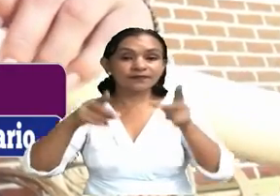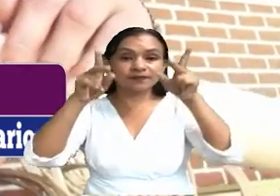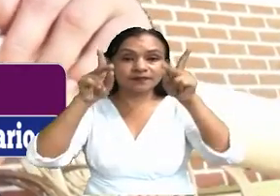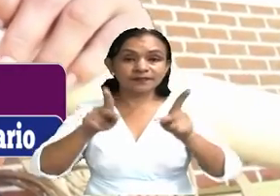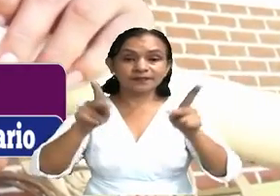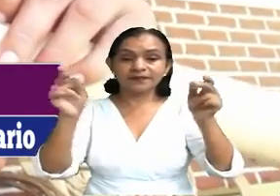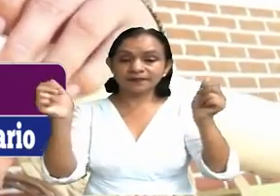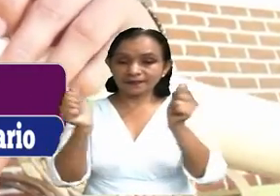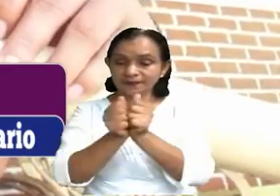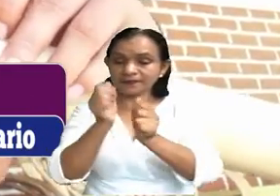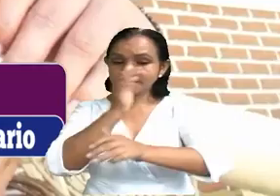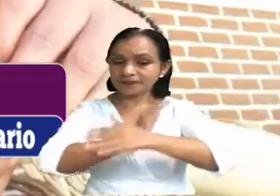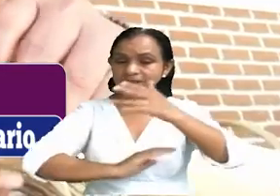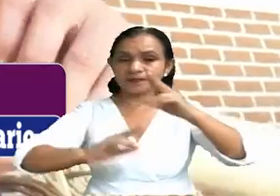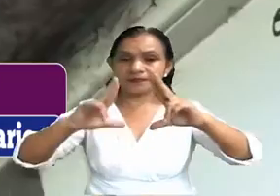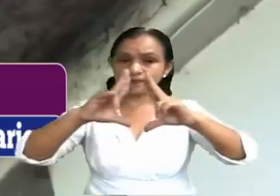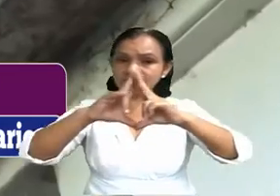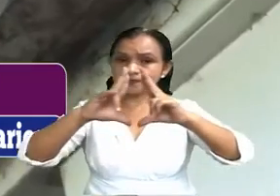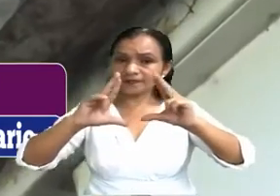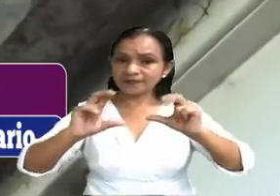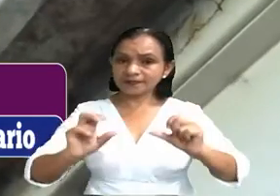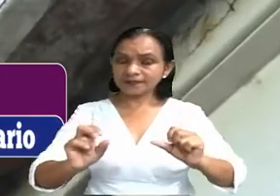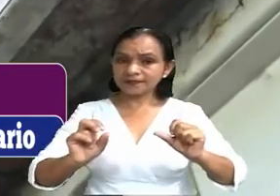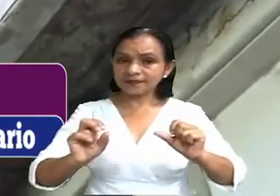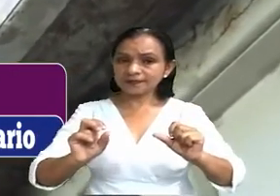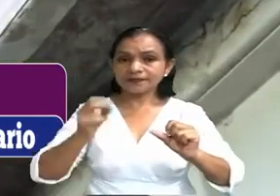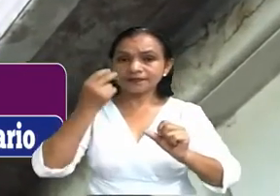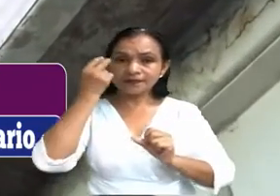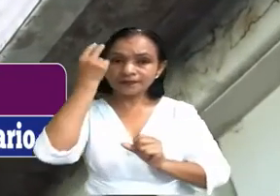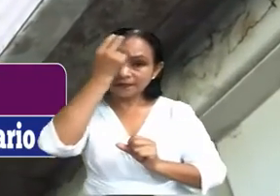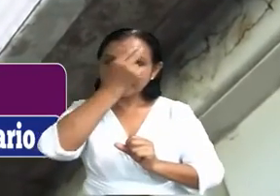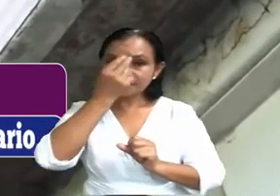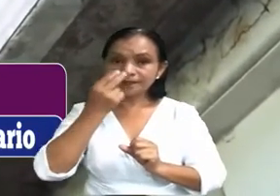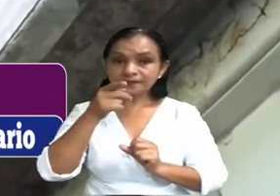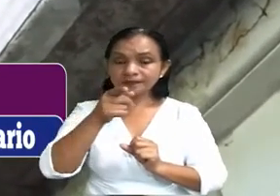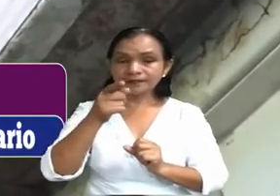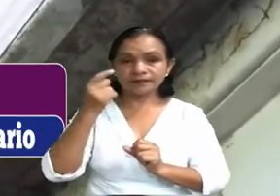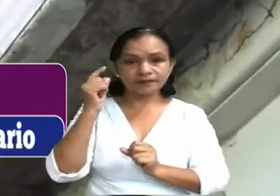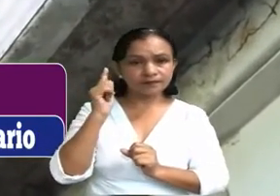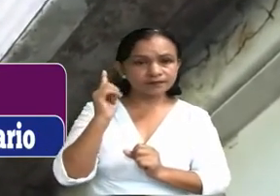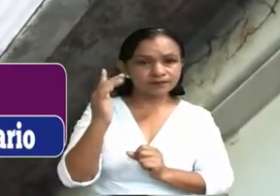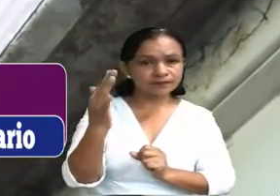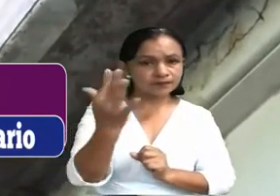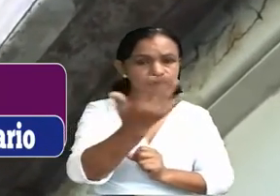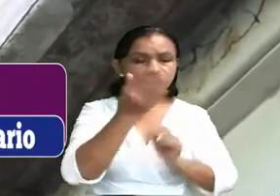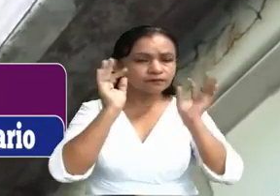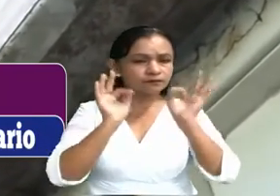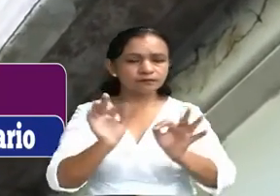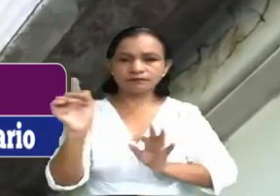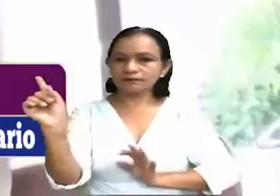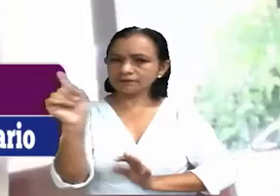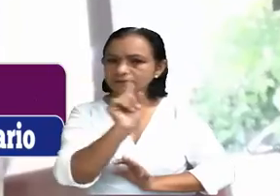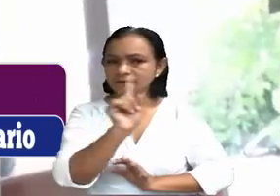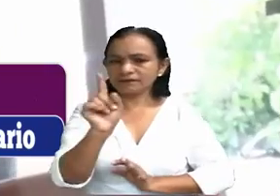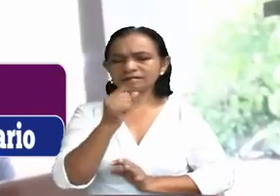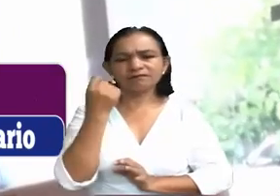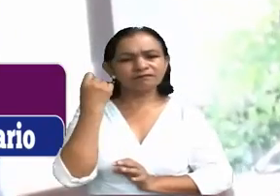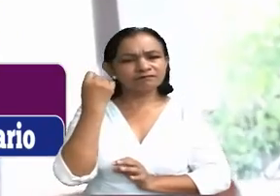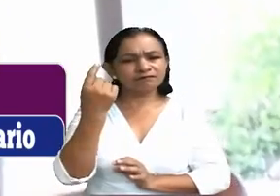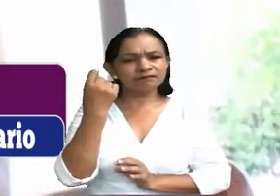con discapacidad en Nicaragua? Y eso, pues, le pregunto porque entendemos que no todo está hecho. Así es. Y que